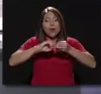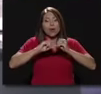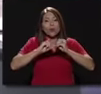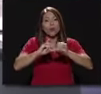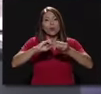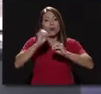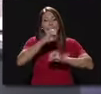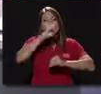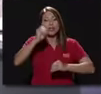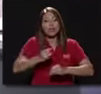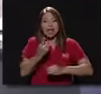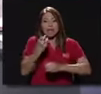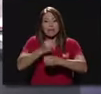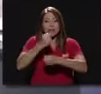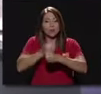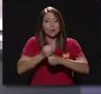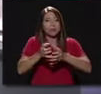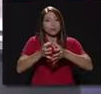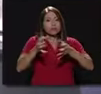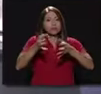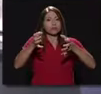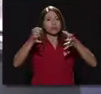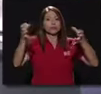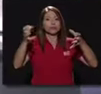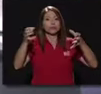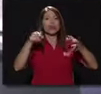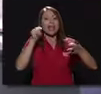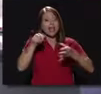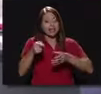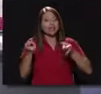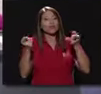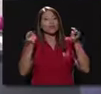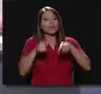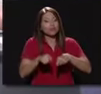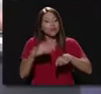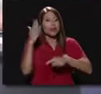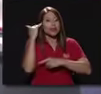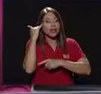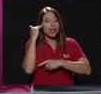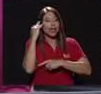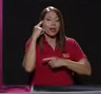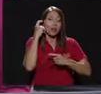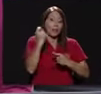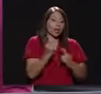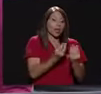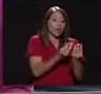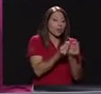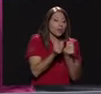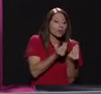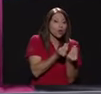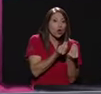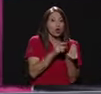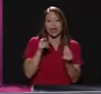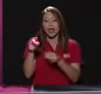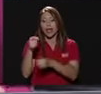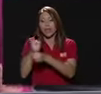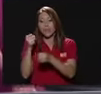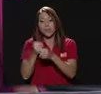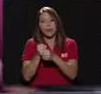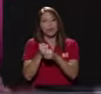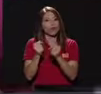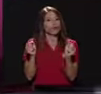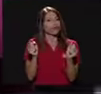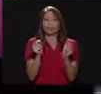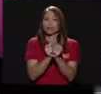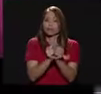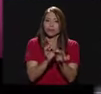se explica por ese desenganche que hemos comentado entre la producción y el empleo. O sea, quiere decir